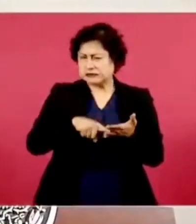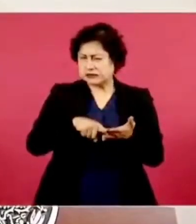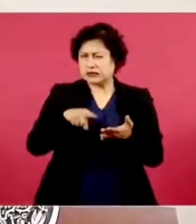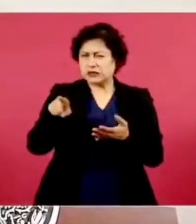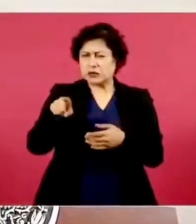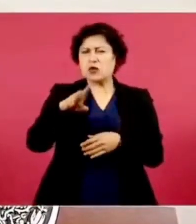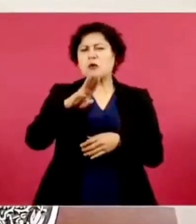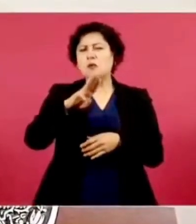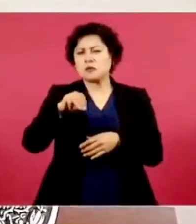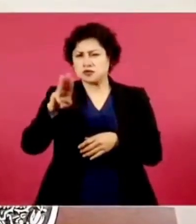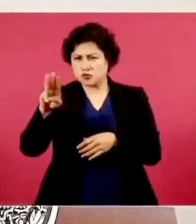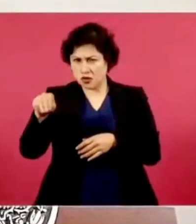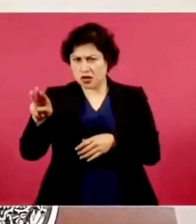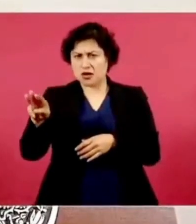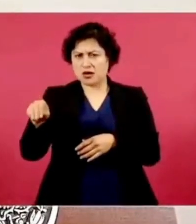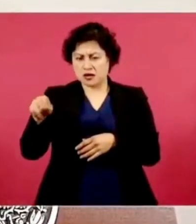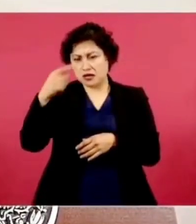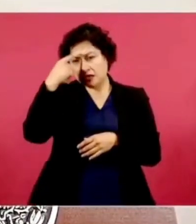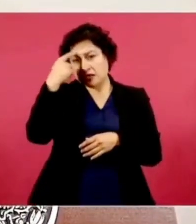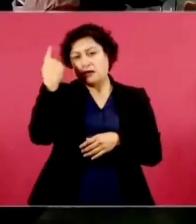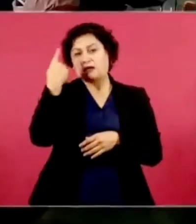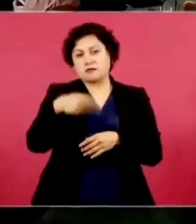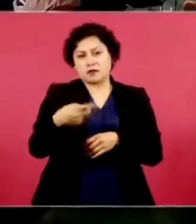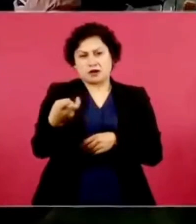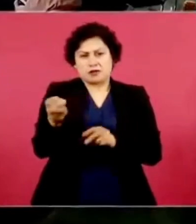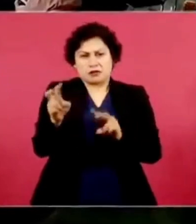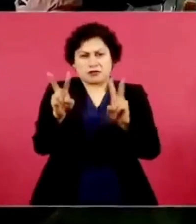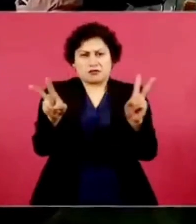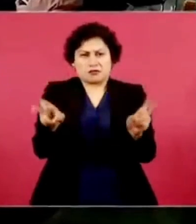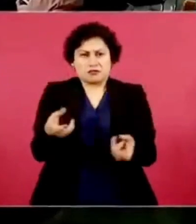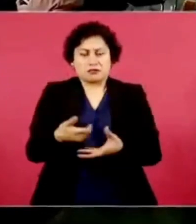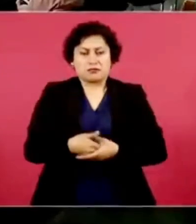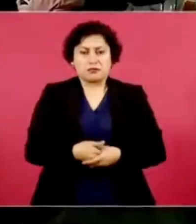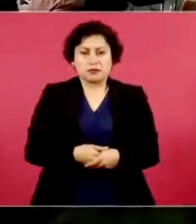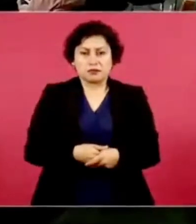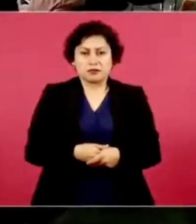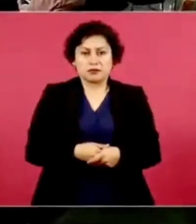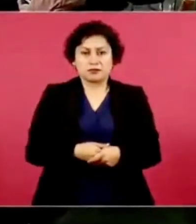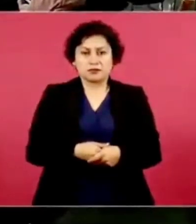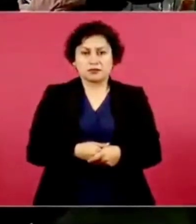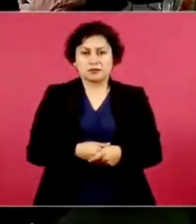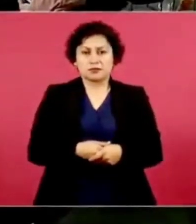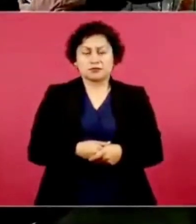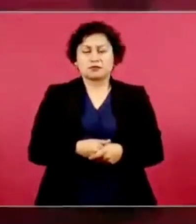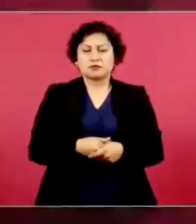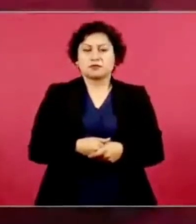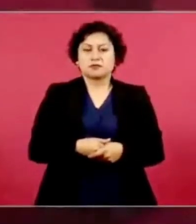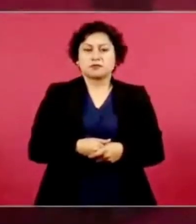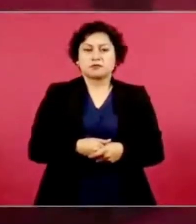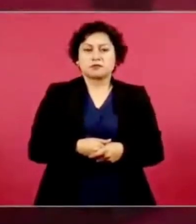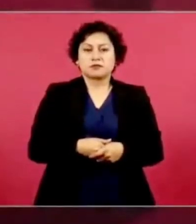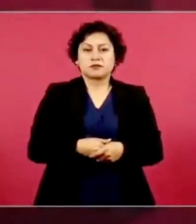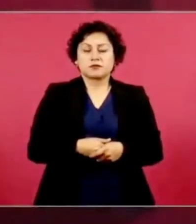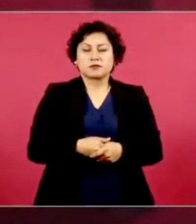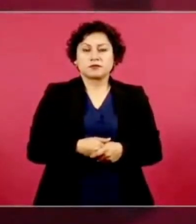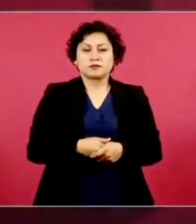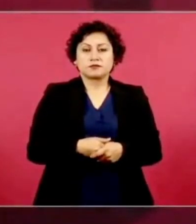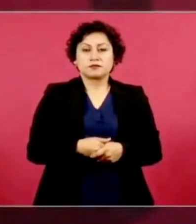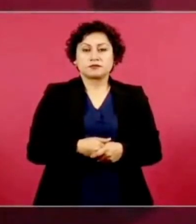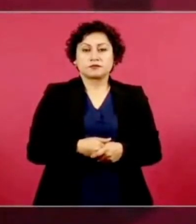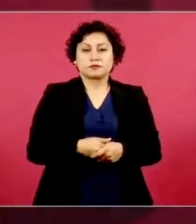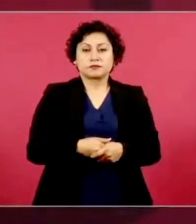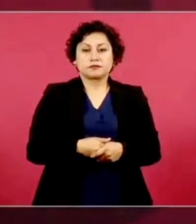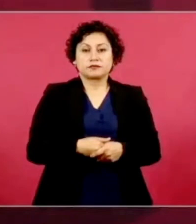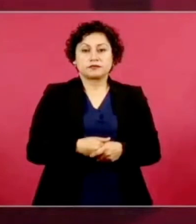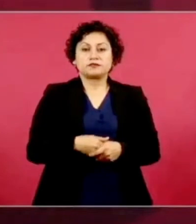para informar sobre las universidades, en una reunión que tuvimos de los programas